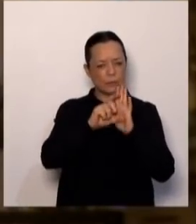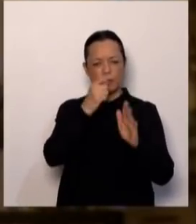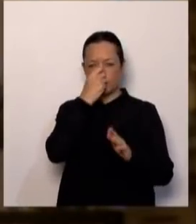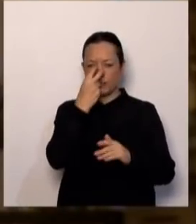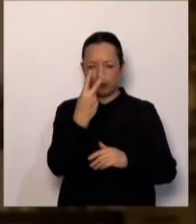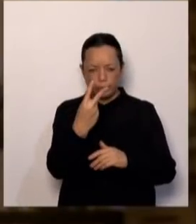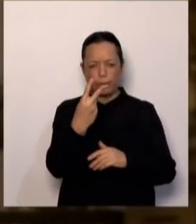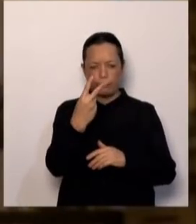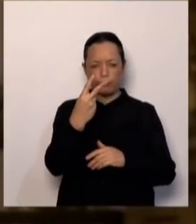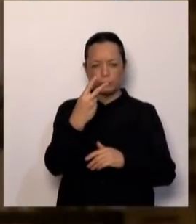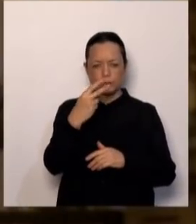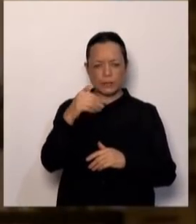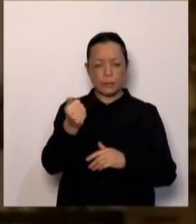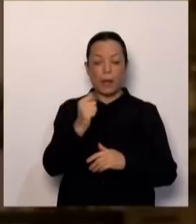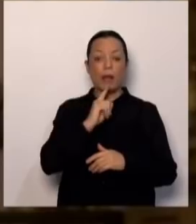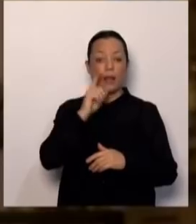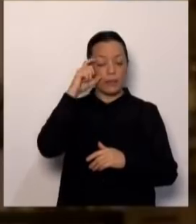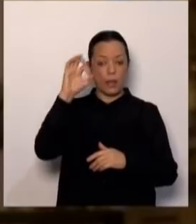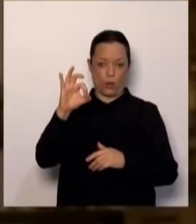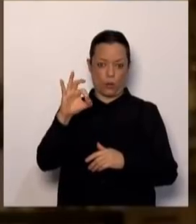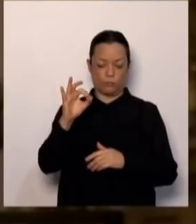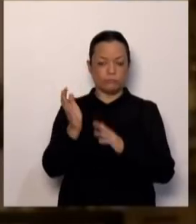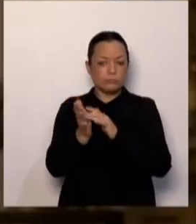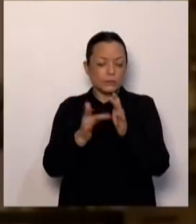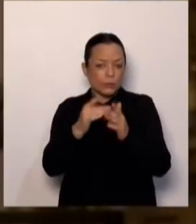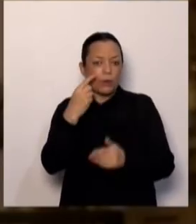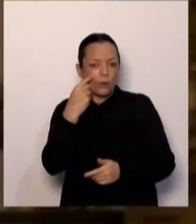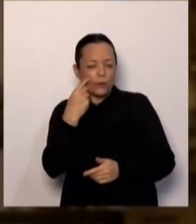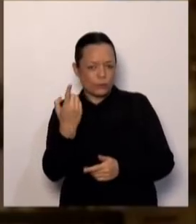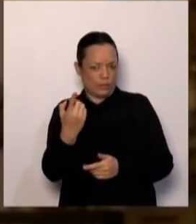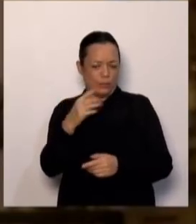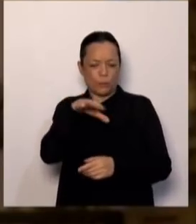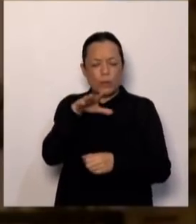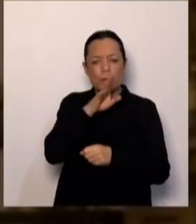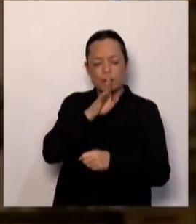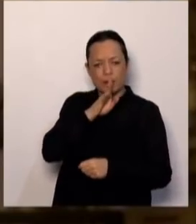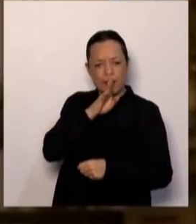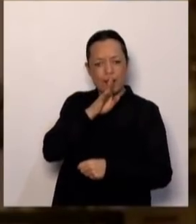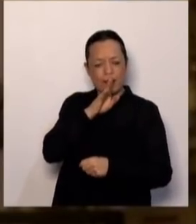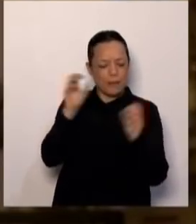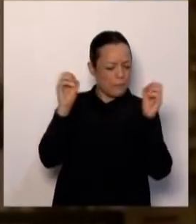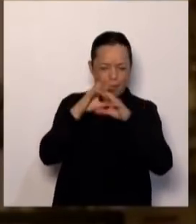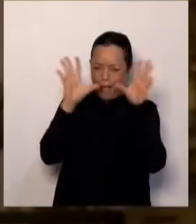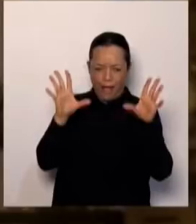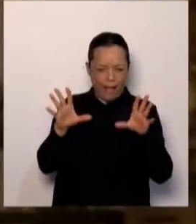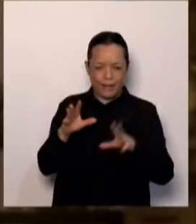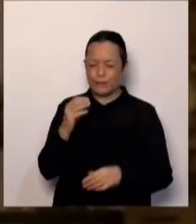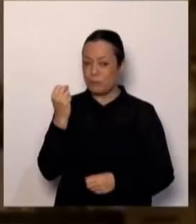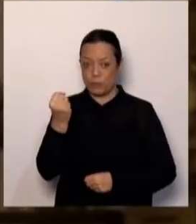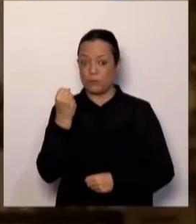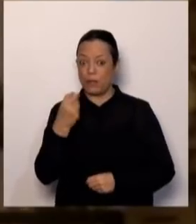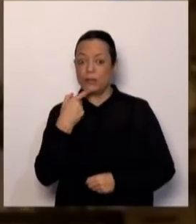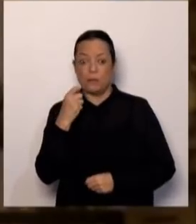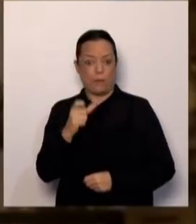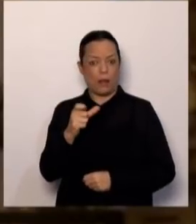Mateo, Jesús ya es conocido en Israel, ha hecho milagros muy importantes, su palabra ha